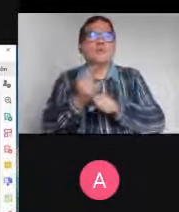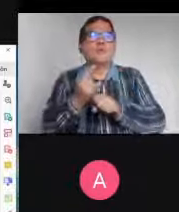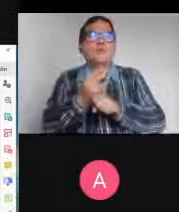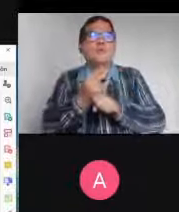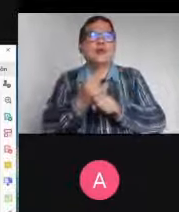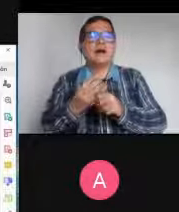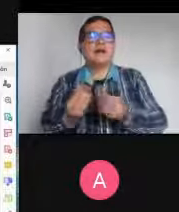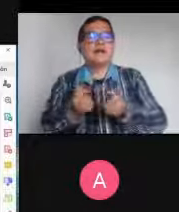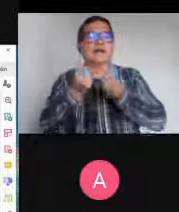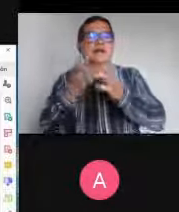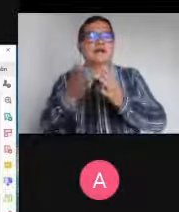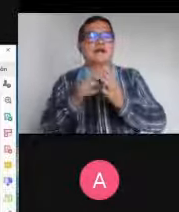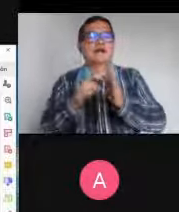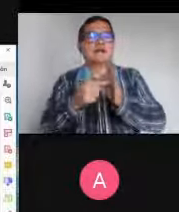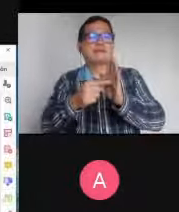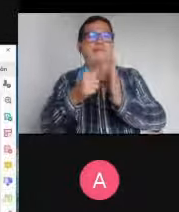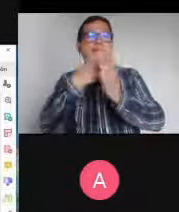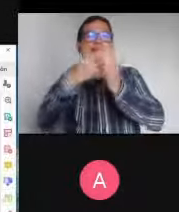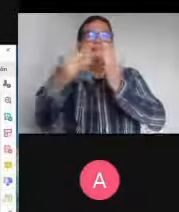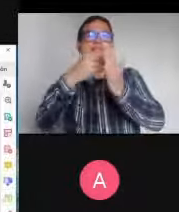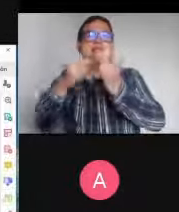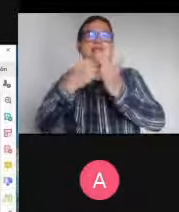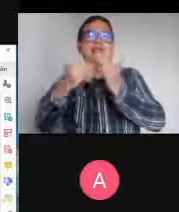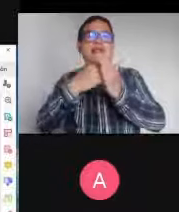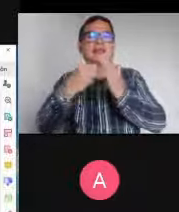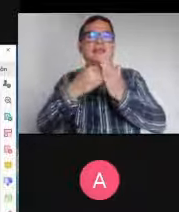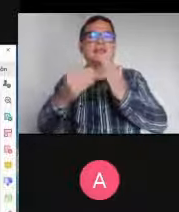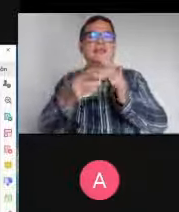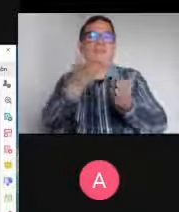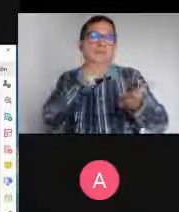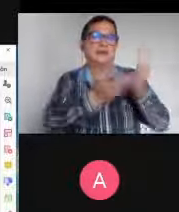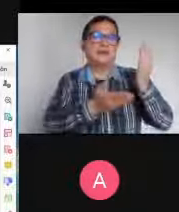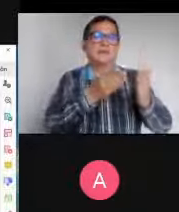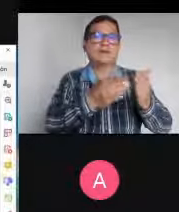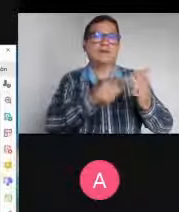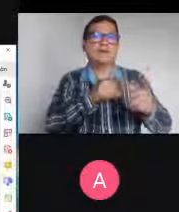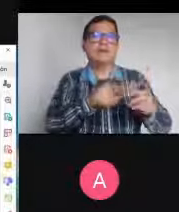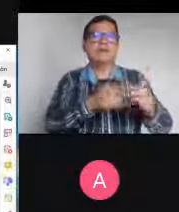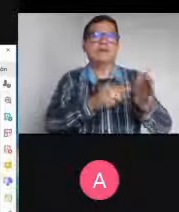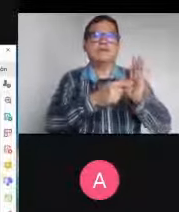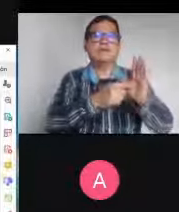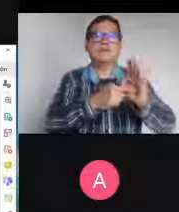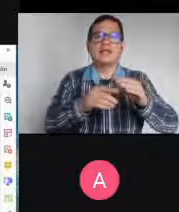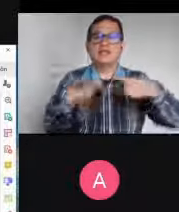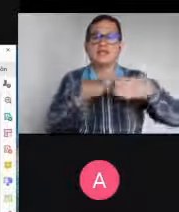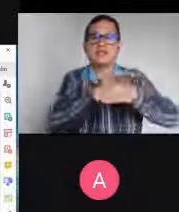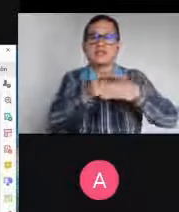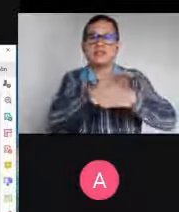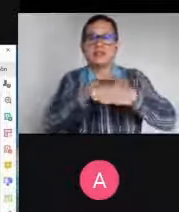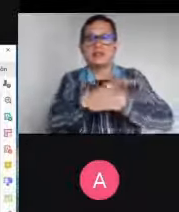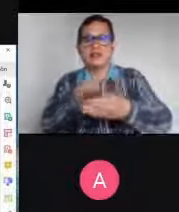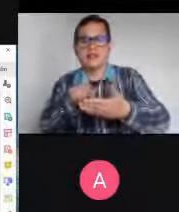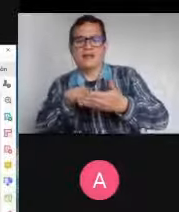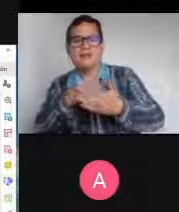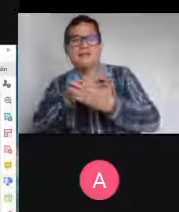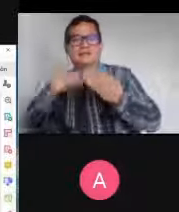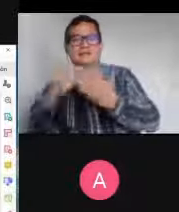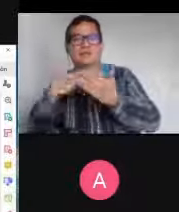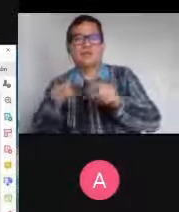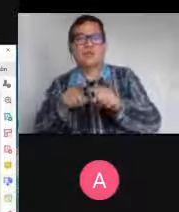de salida, dependiendo pues una señal de entrada. Entonces el transistor podemos hacer configuraciones para que funcione como